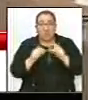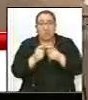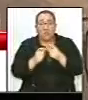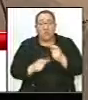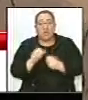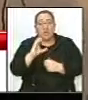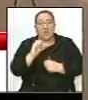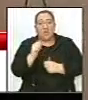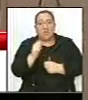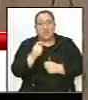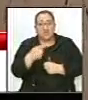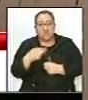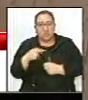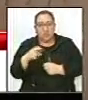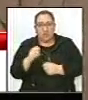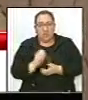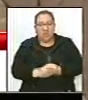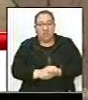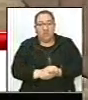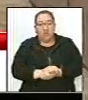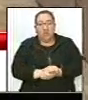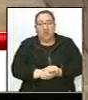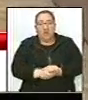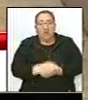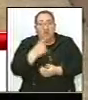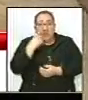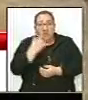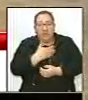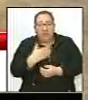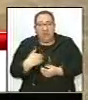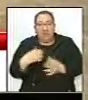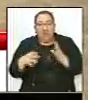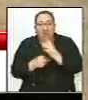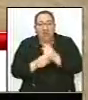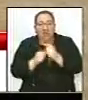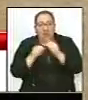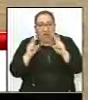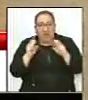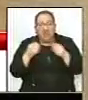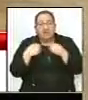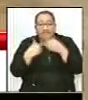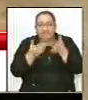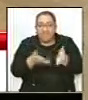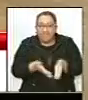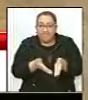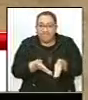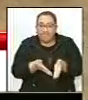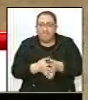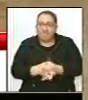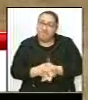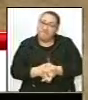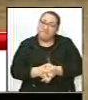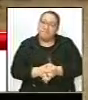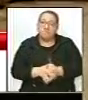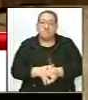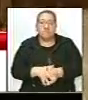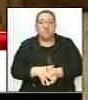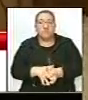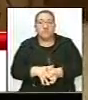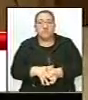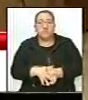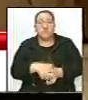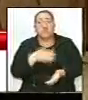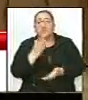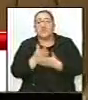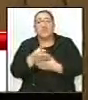Castro. Señor presidente, bueno, retomando el tema en todo caso, esta es una situación que recurrente, sobre todo